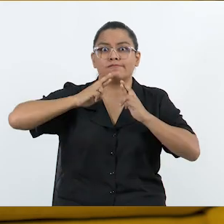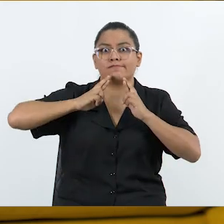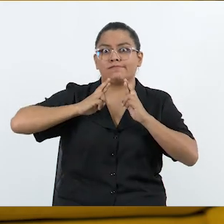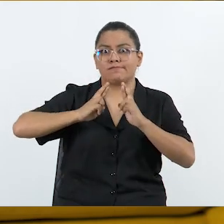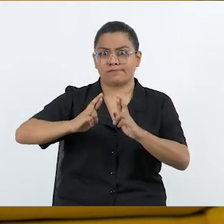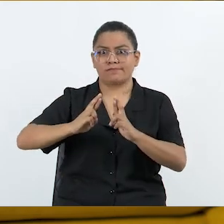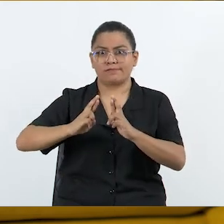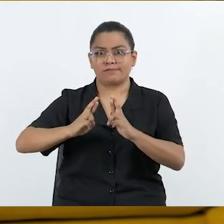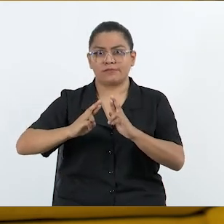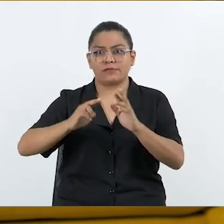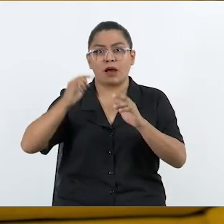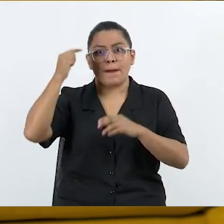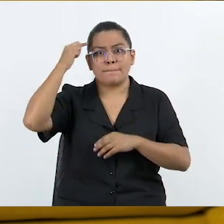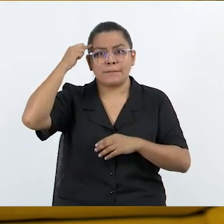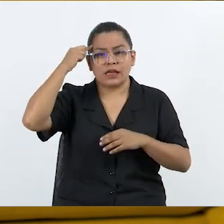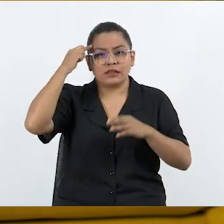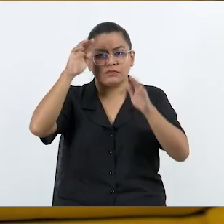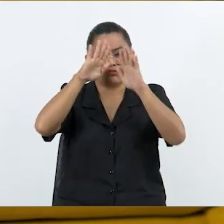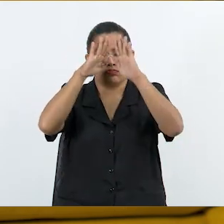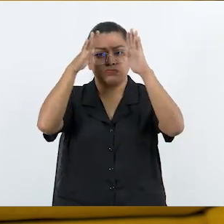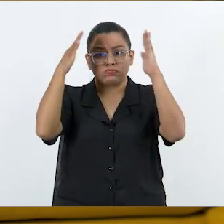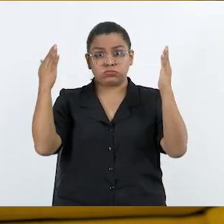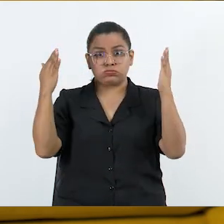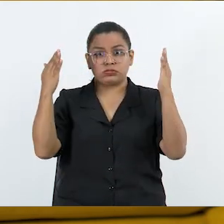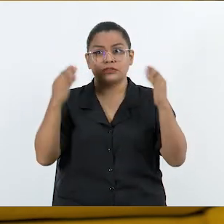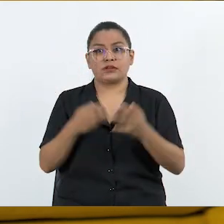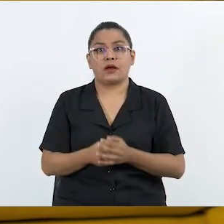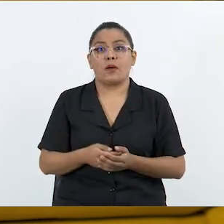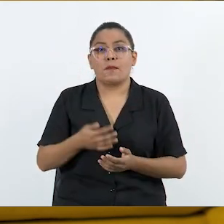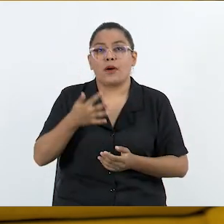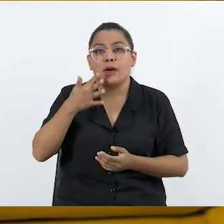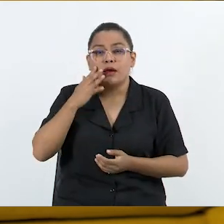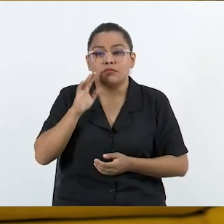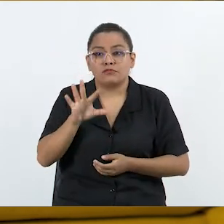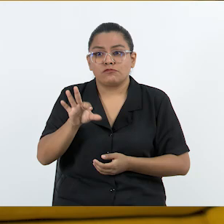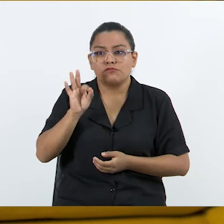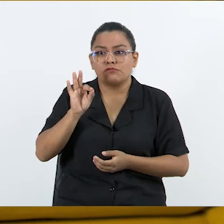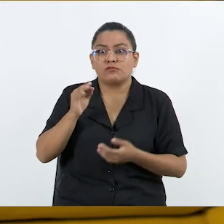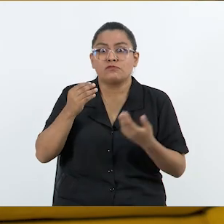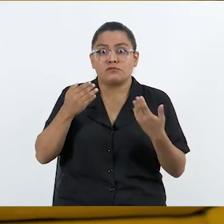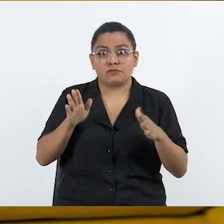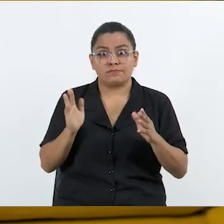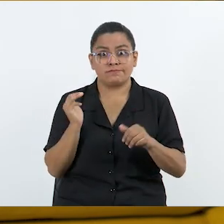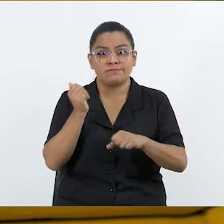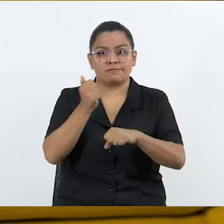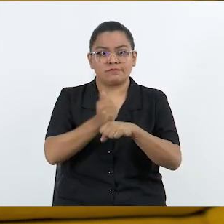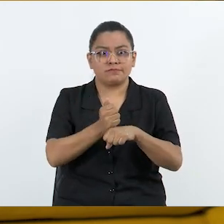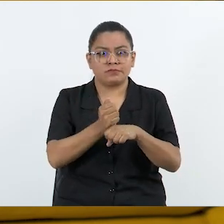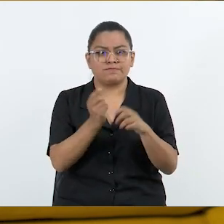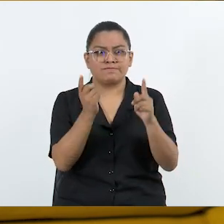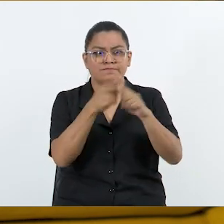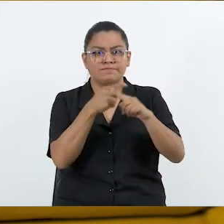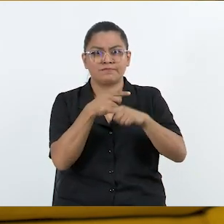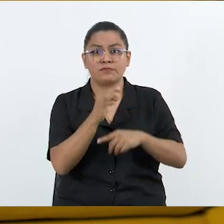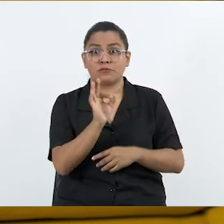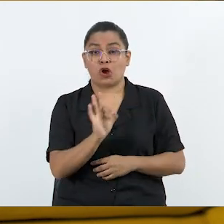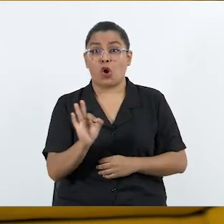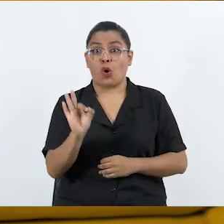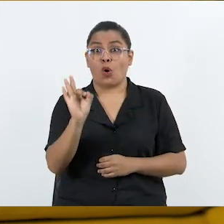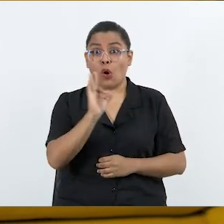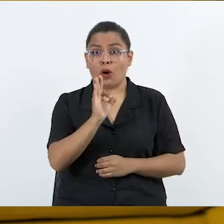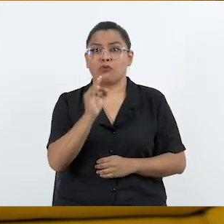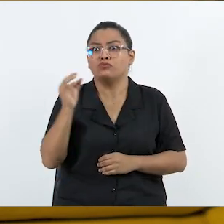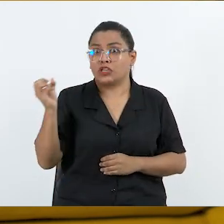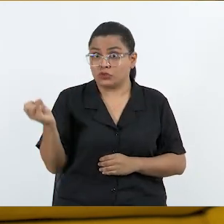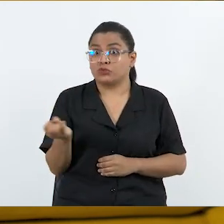lograr resultados, abrir la mente. Podemos tomar algo que ya se ha creado y mejorarlo. Esta